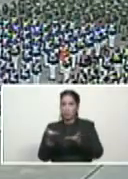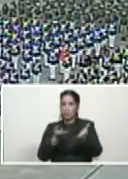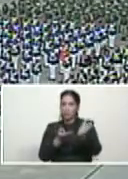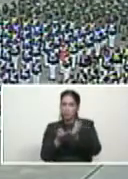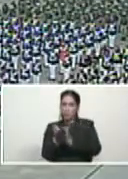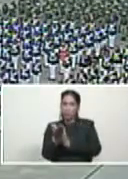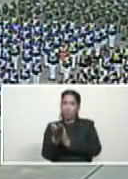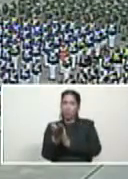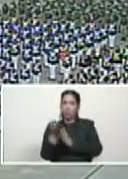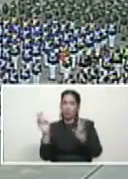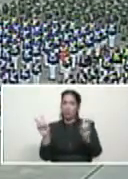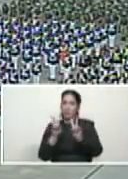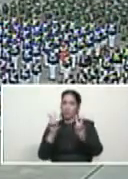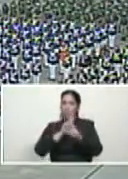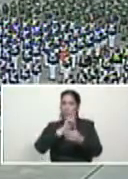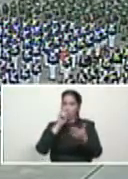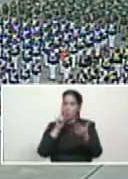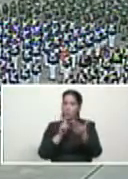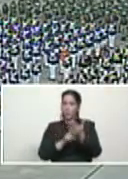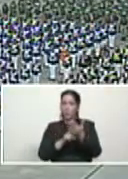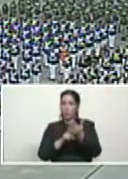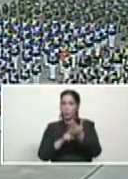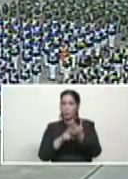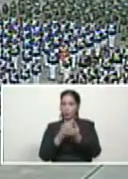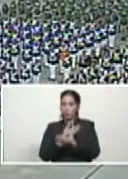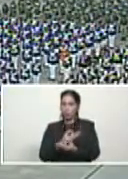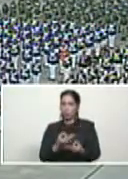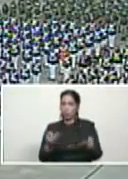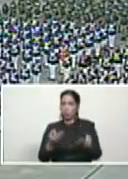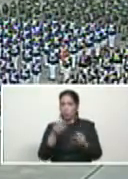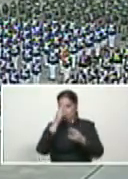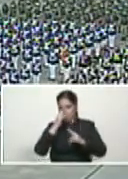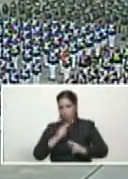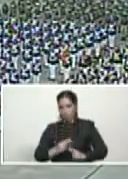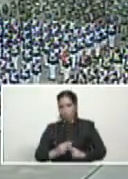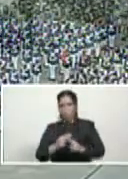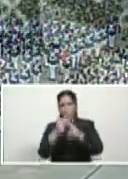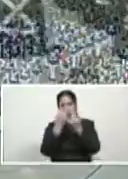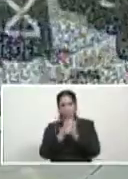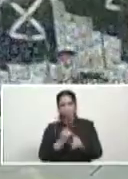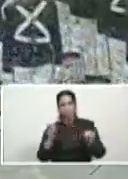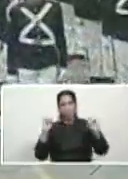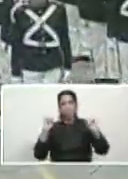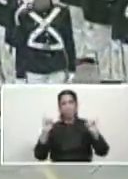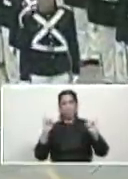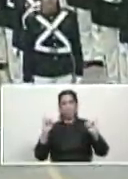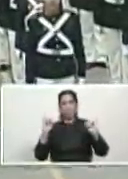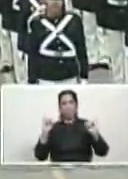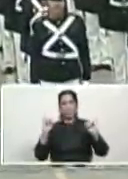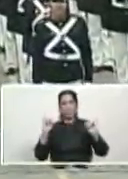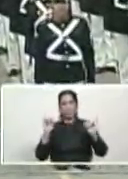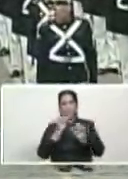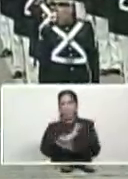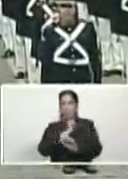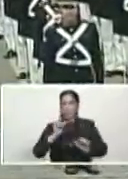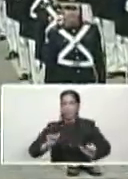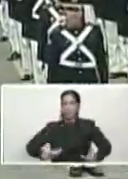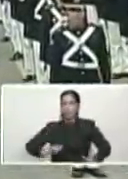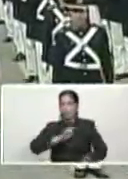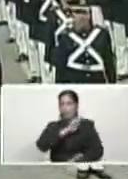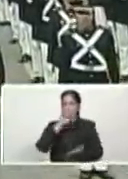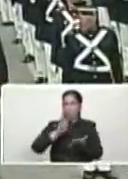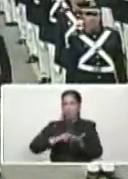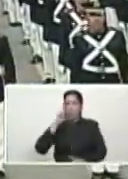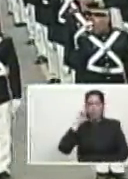valor, integridad, disciplina, honor e independencia. Fuerza Armada